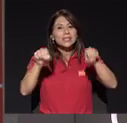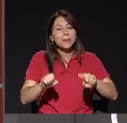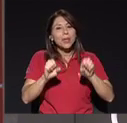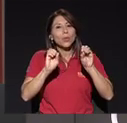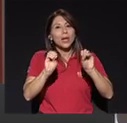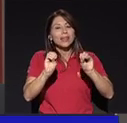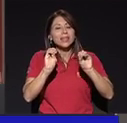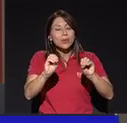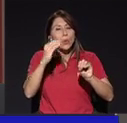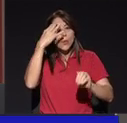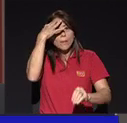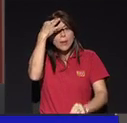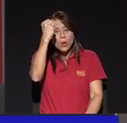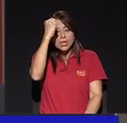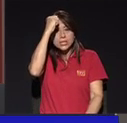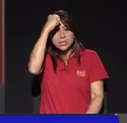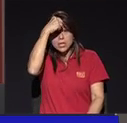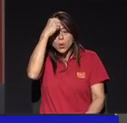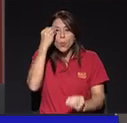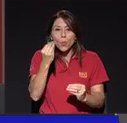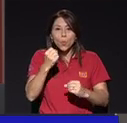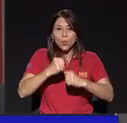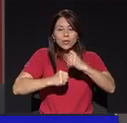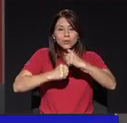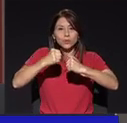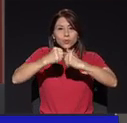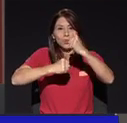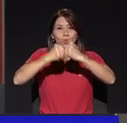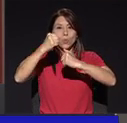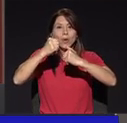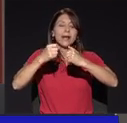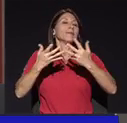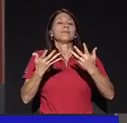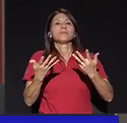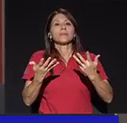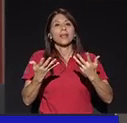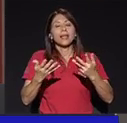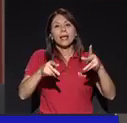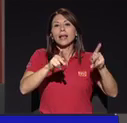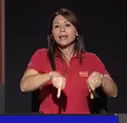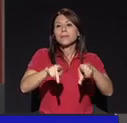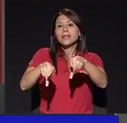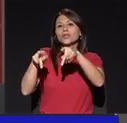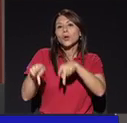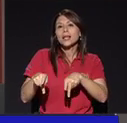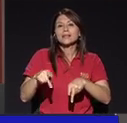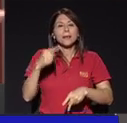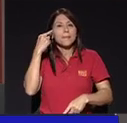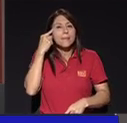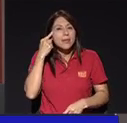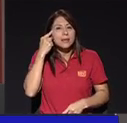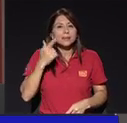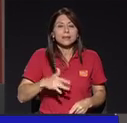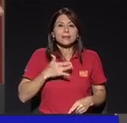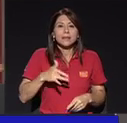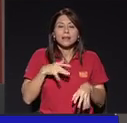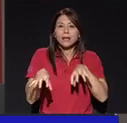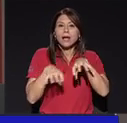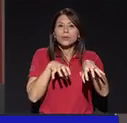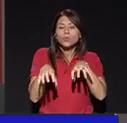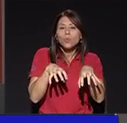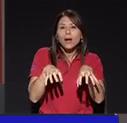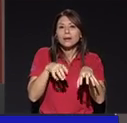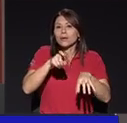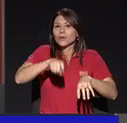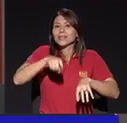memorístico, muy estructurado, ¿verdad? En el que las personas que piensan, sienten, actúan o tienen